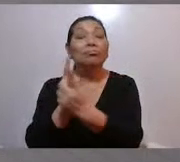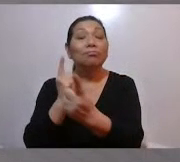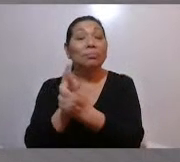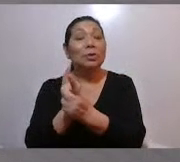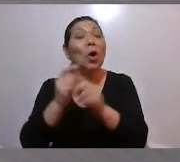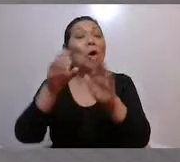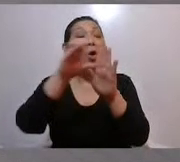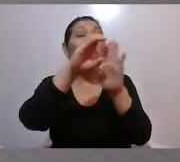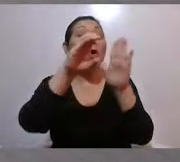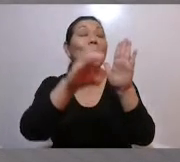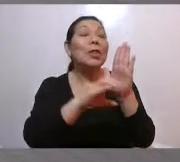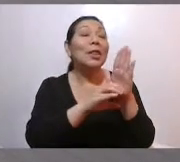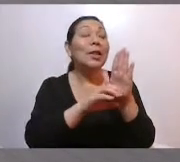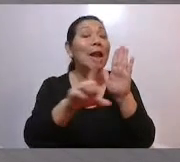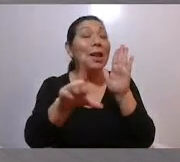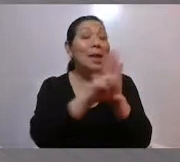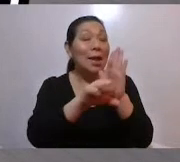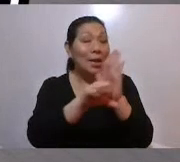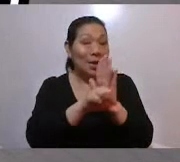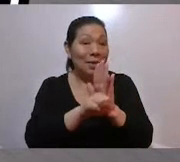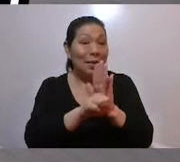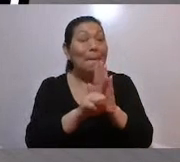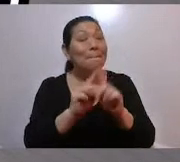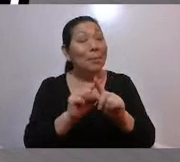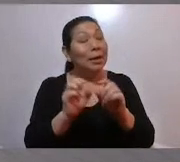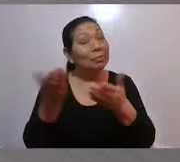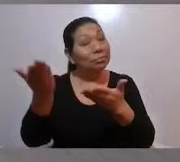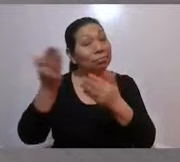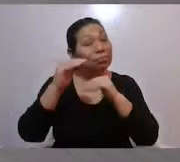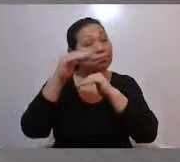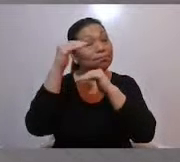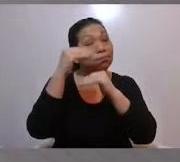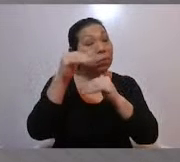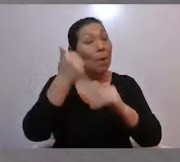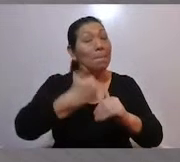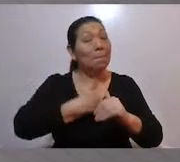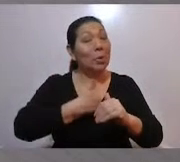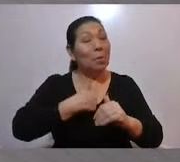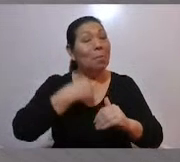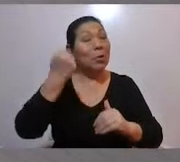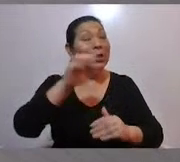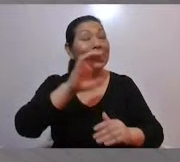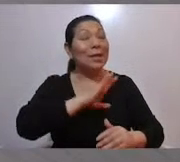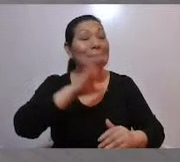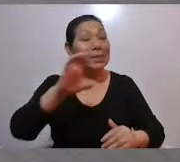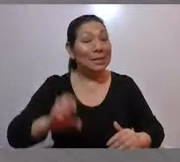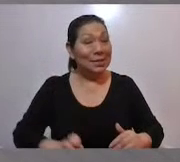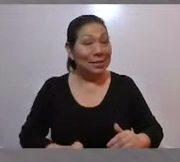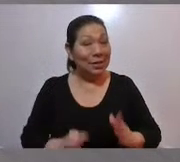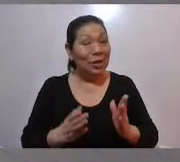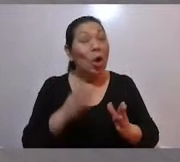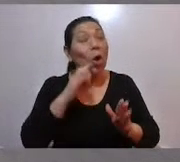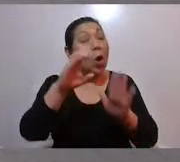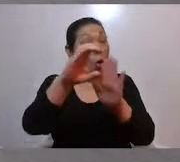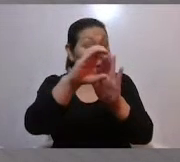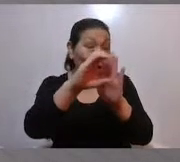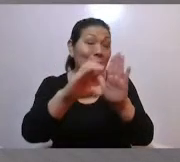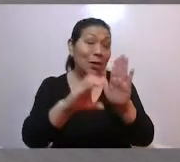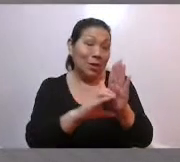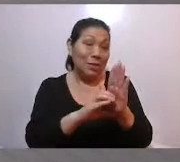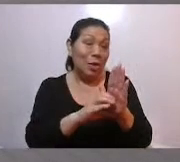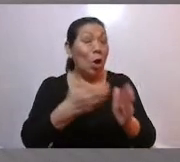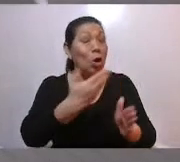asignadas directamente por la Constitución o las leyes orgánicas, que delimiten los ámbitos propios de los poderes del Estado, los